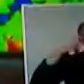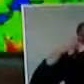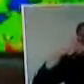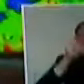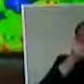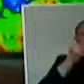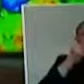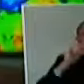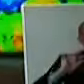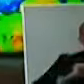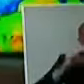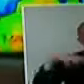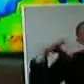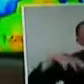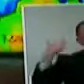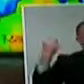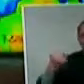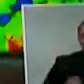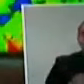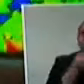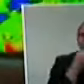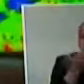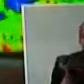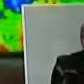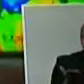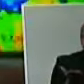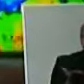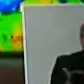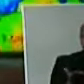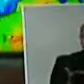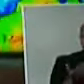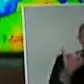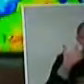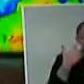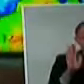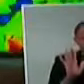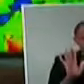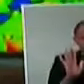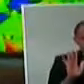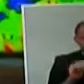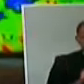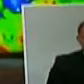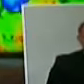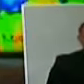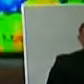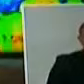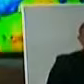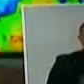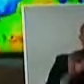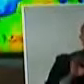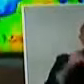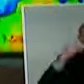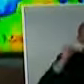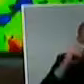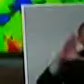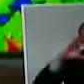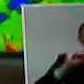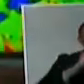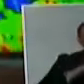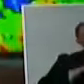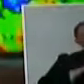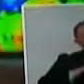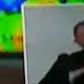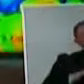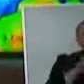lluvias intensas. Quiere decir que podemos todavía tener lluvias intensas a lo largo de esta noche, a lo largo